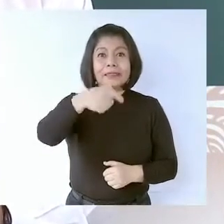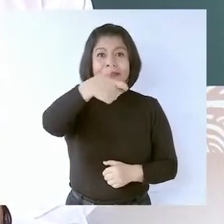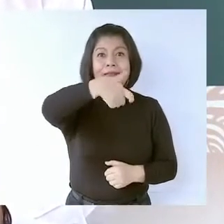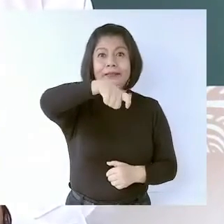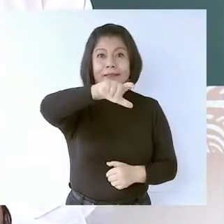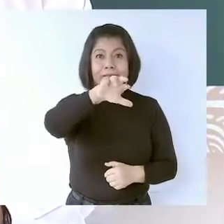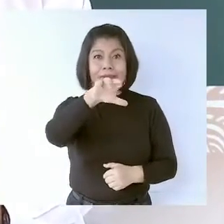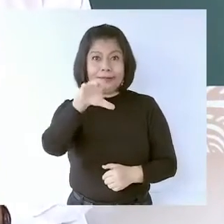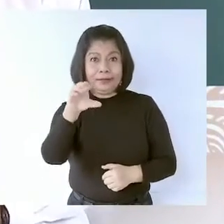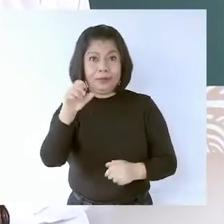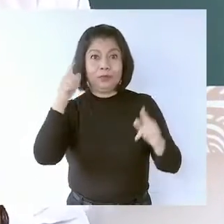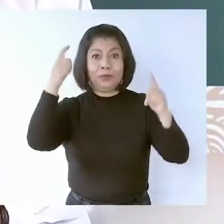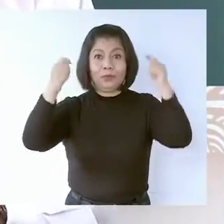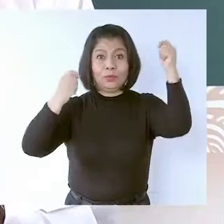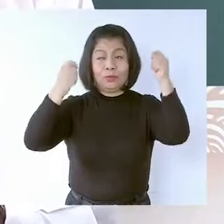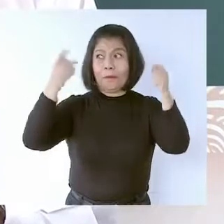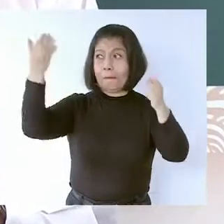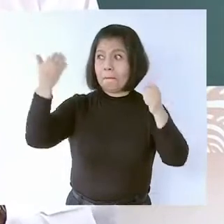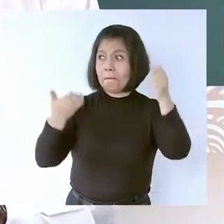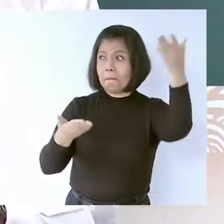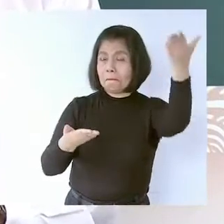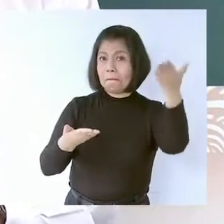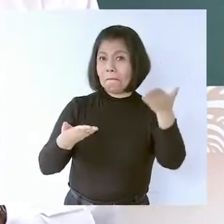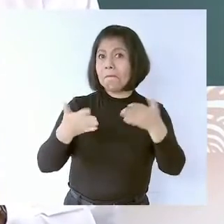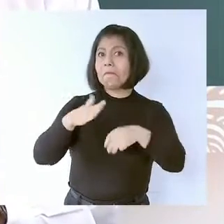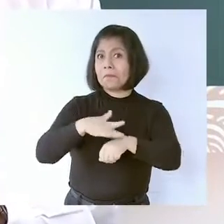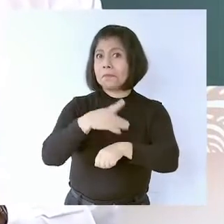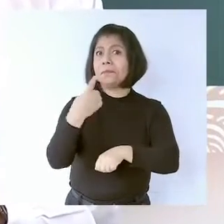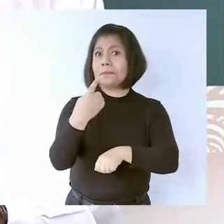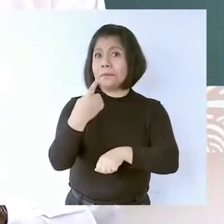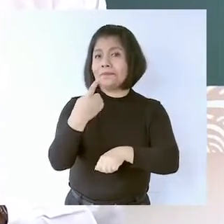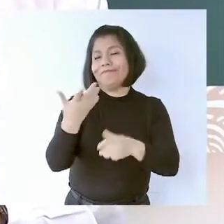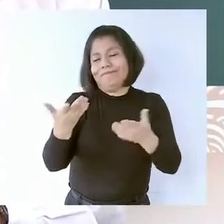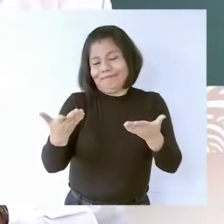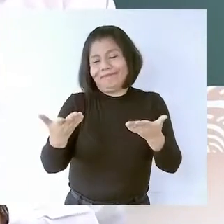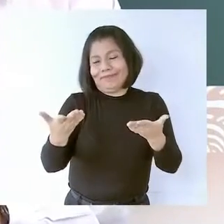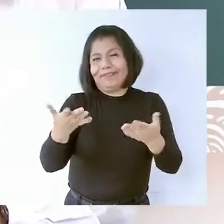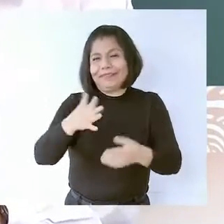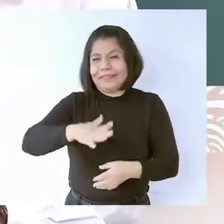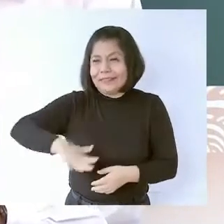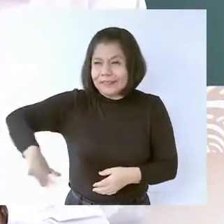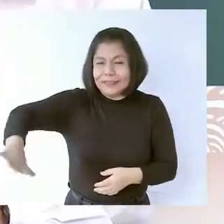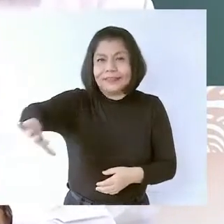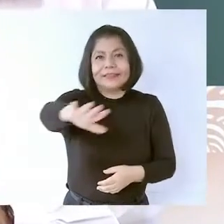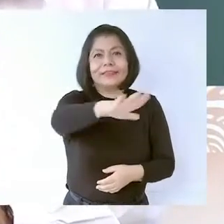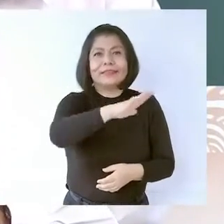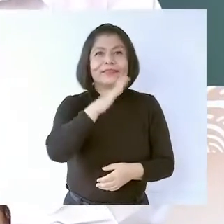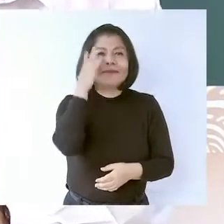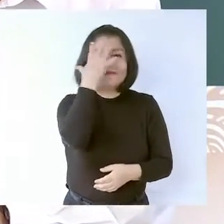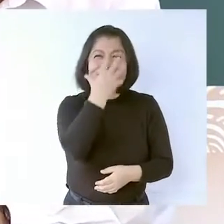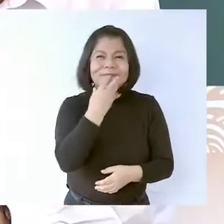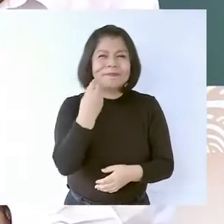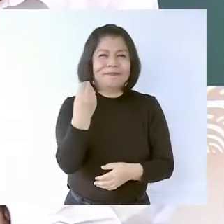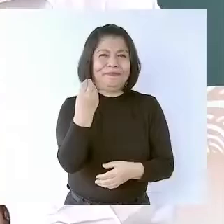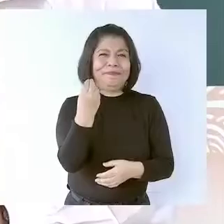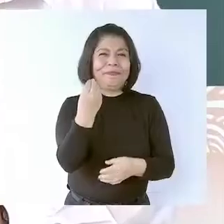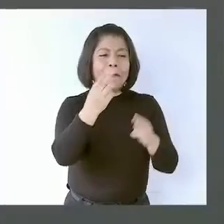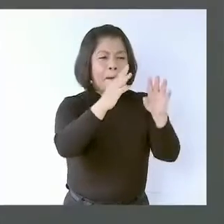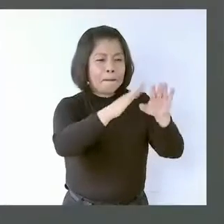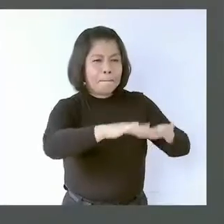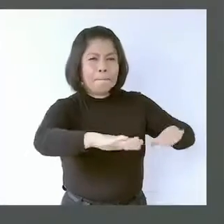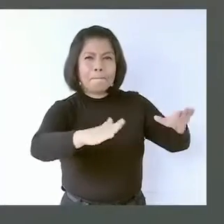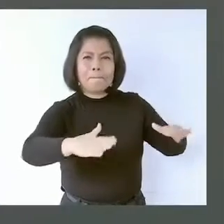Roo? Porque la gente viene a disfrutar de la belleza del Mar